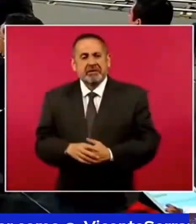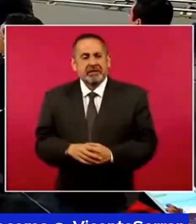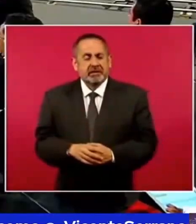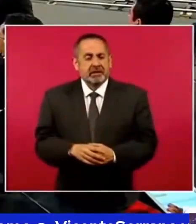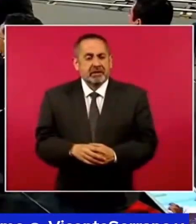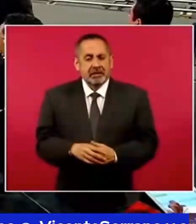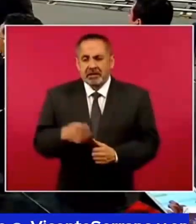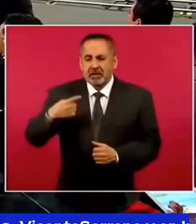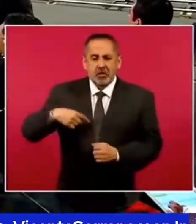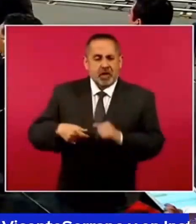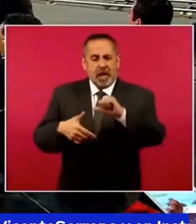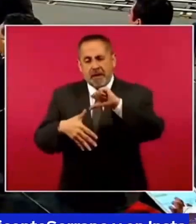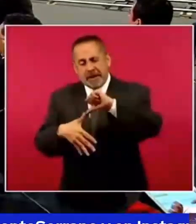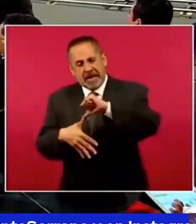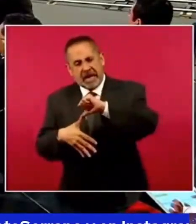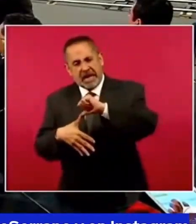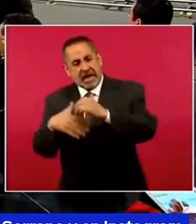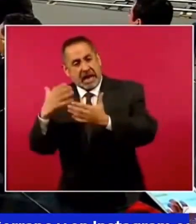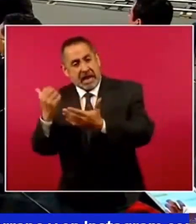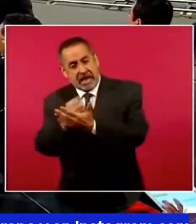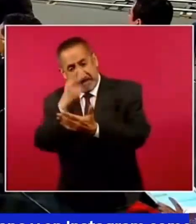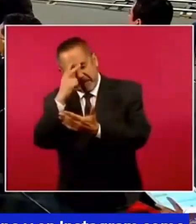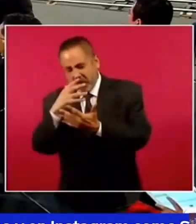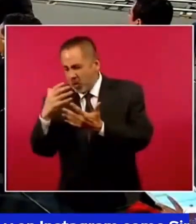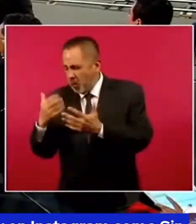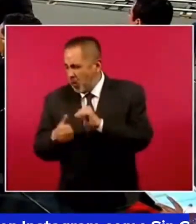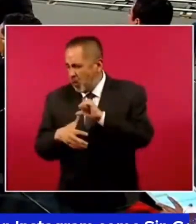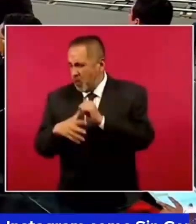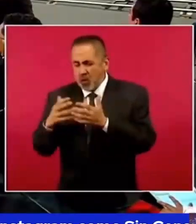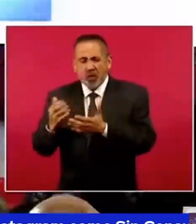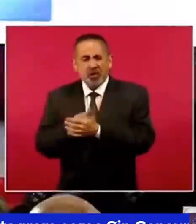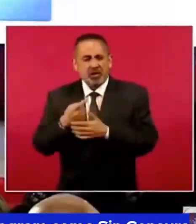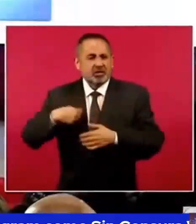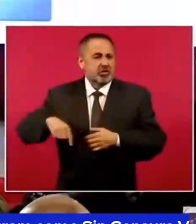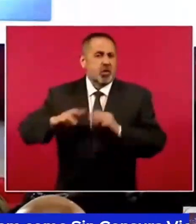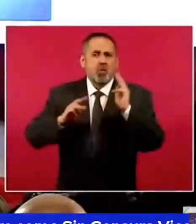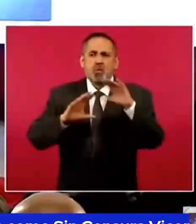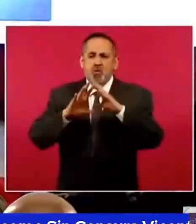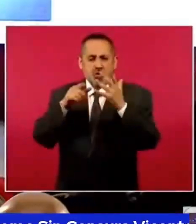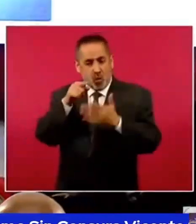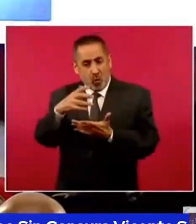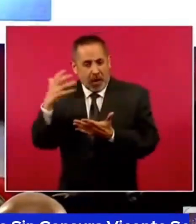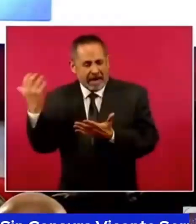de nuestra América Latina y, en fin, de nuestro planeta.